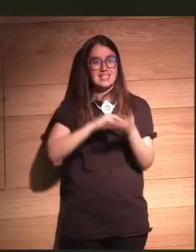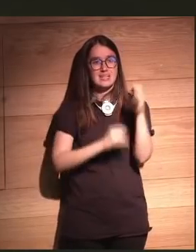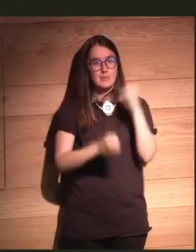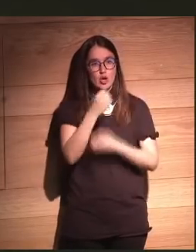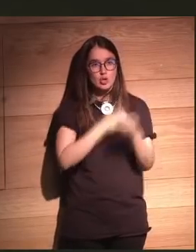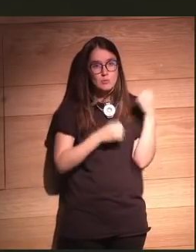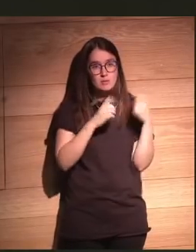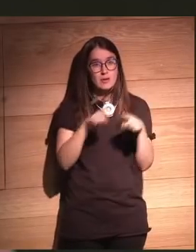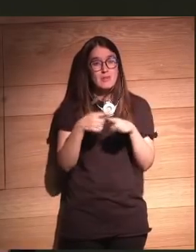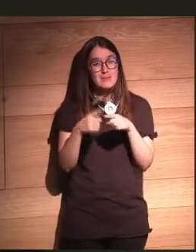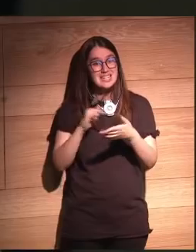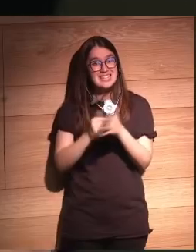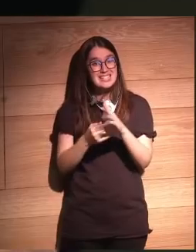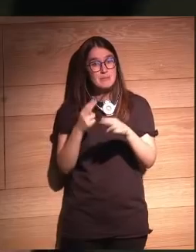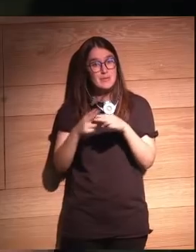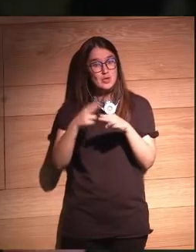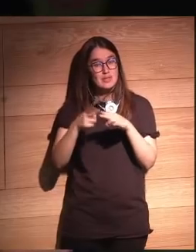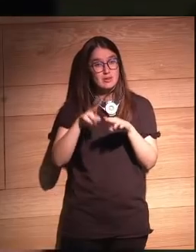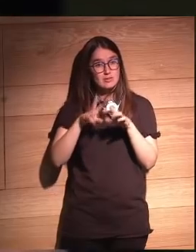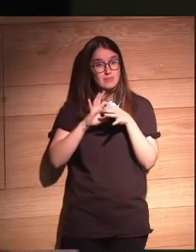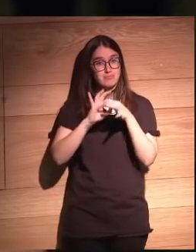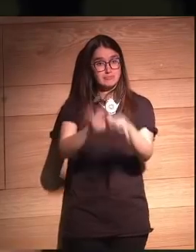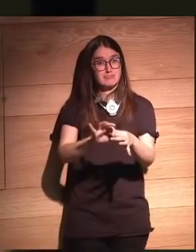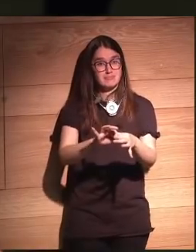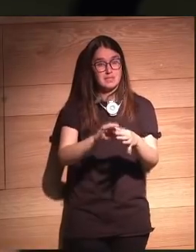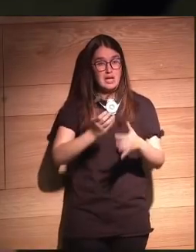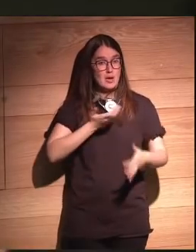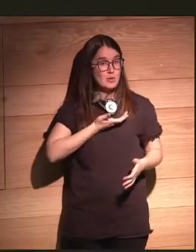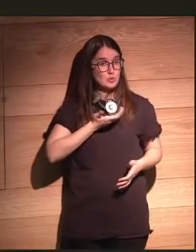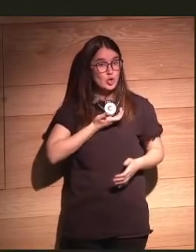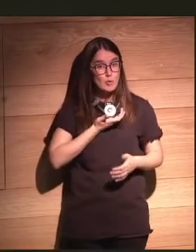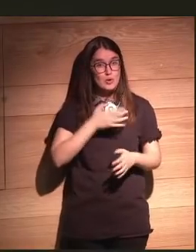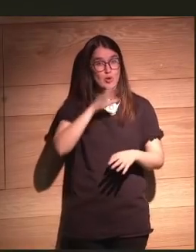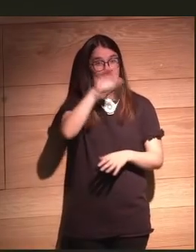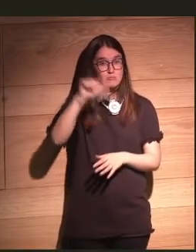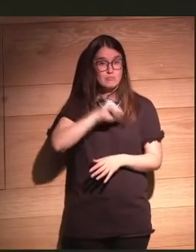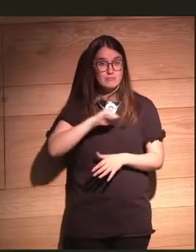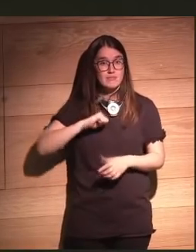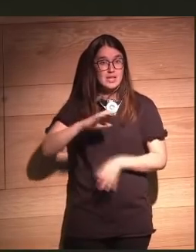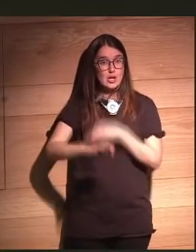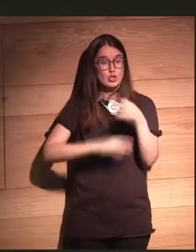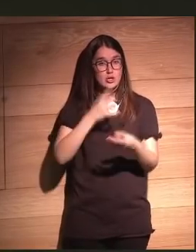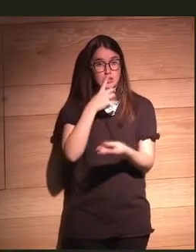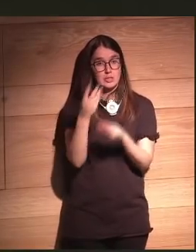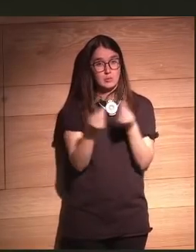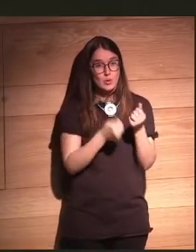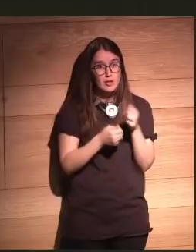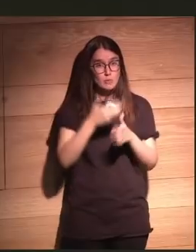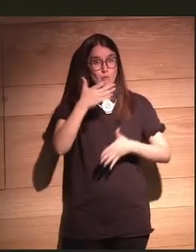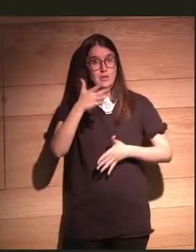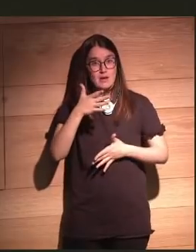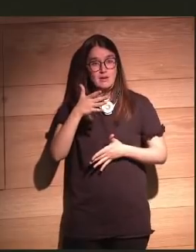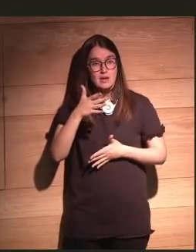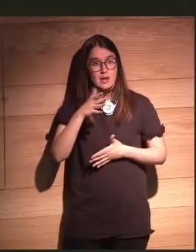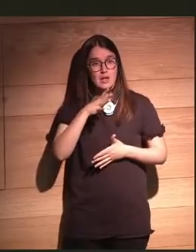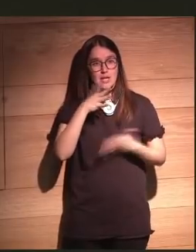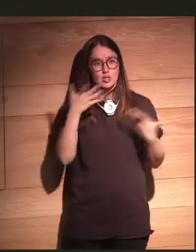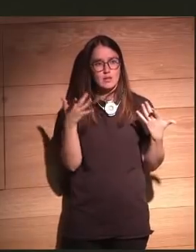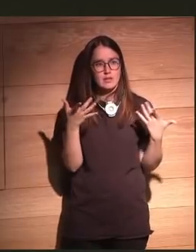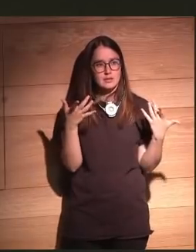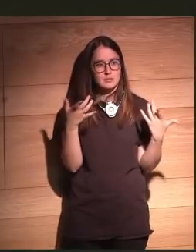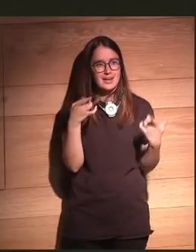propio sistema político también depende a nivel municipal, autonómico, etcétera, de los ciclos de especulación inmobiliaria. Pero entonces, para que